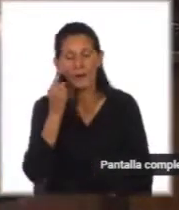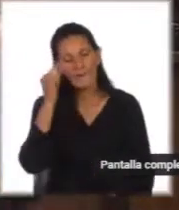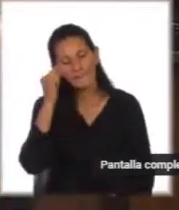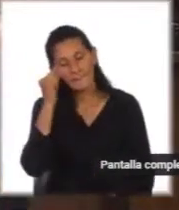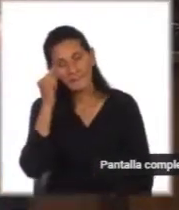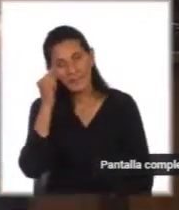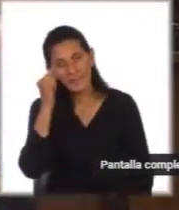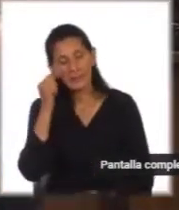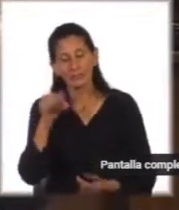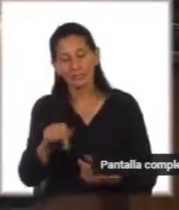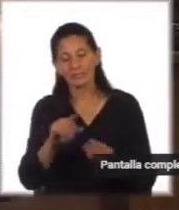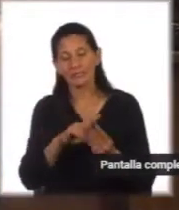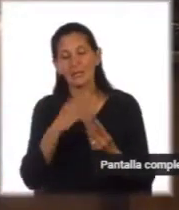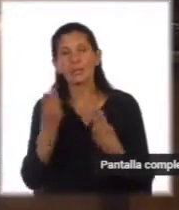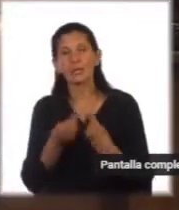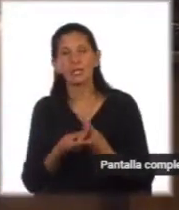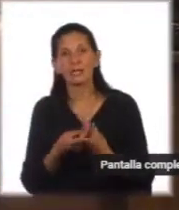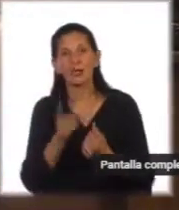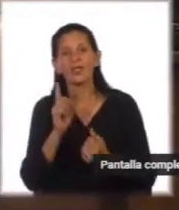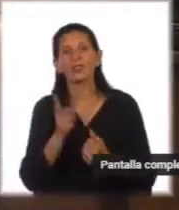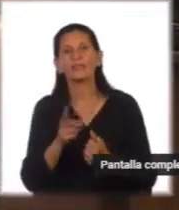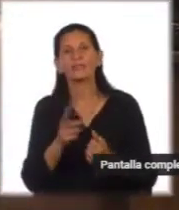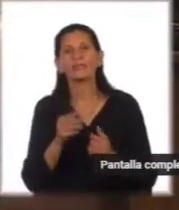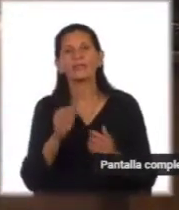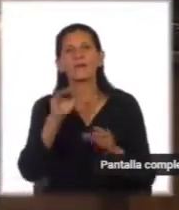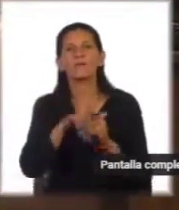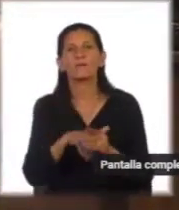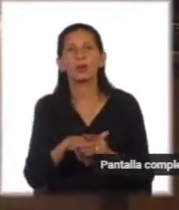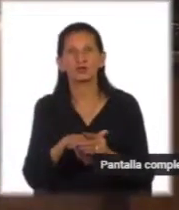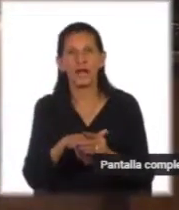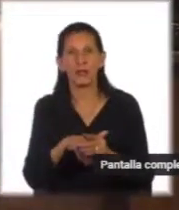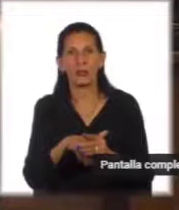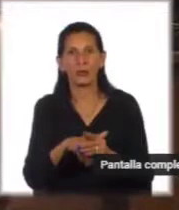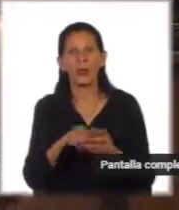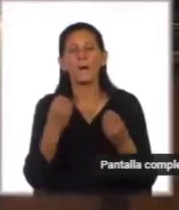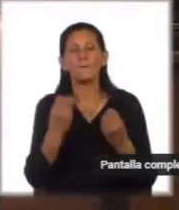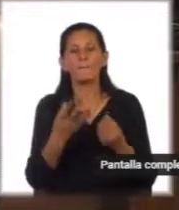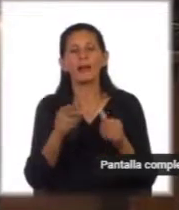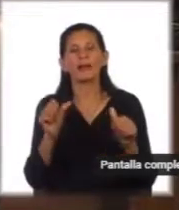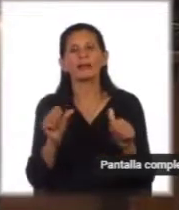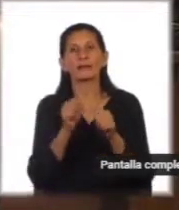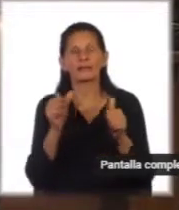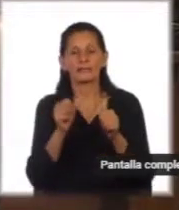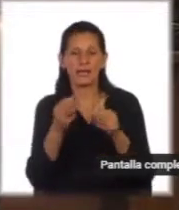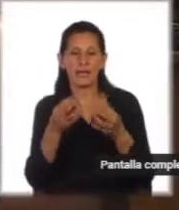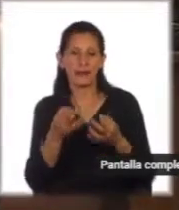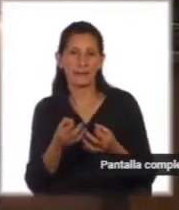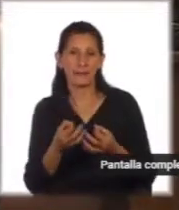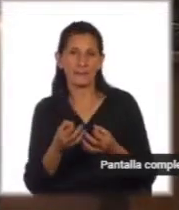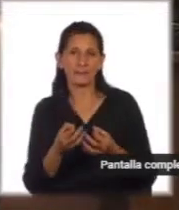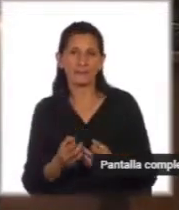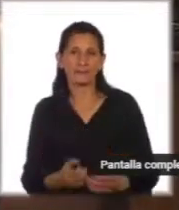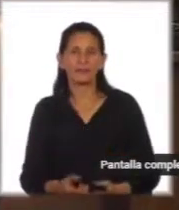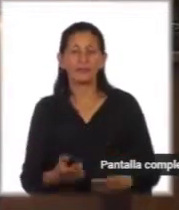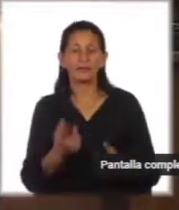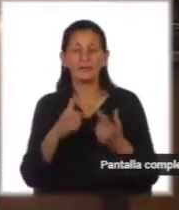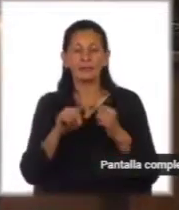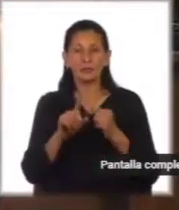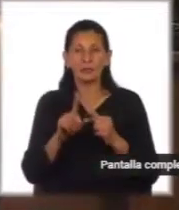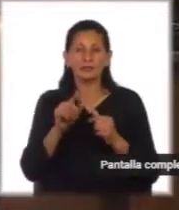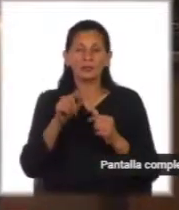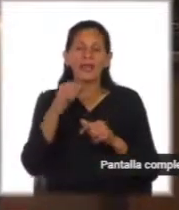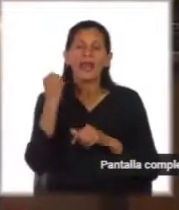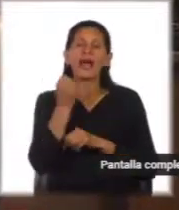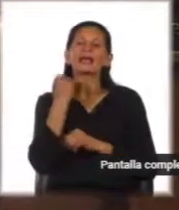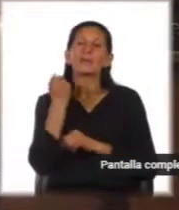pensamos que este proyecto debe de ser votado en esta legislatura para que pueda ser realmente aplicado. Expresar la